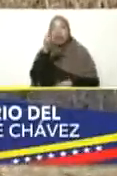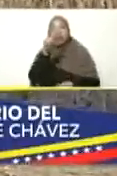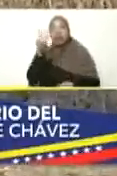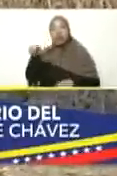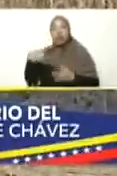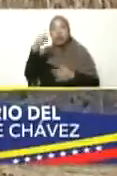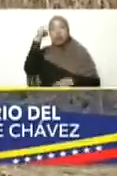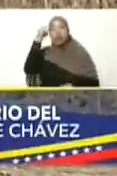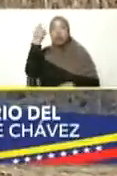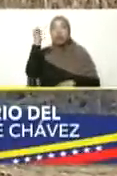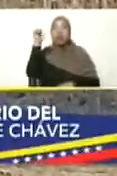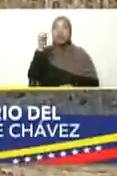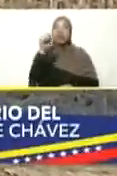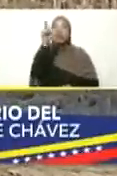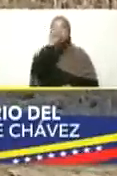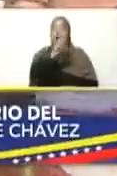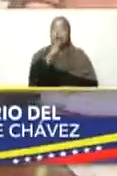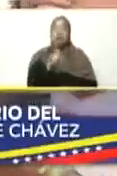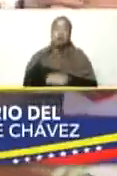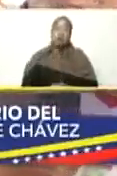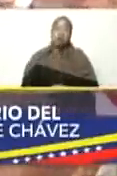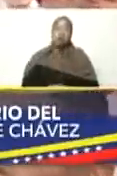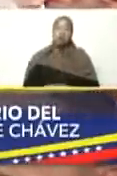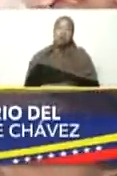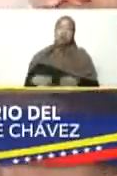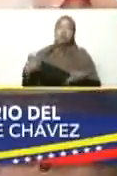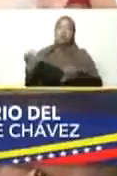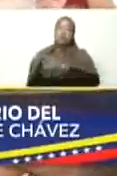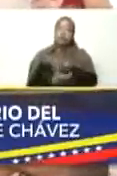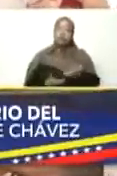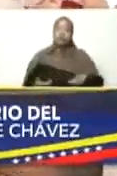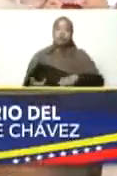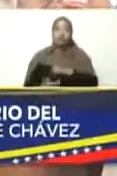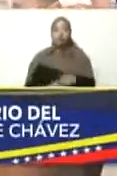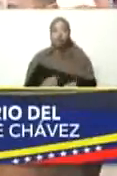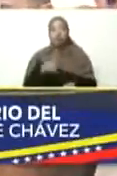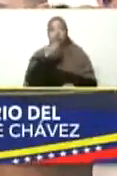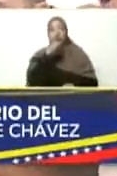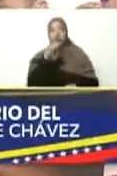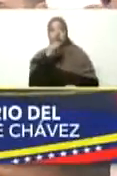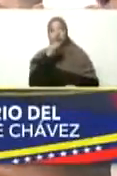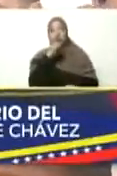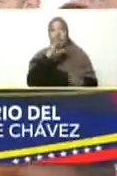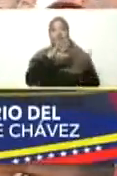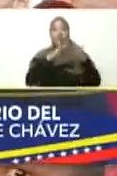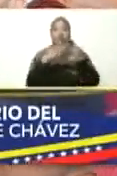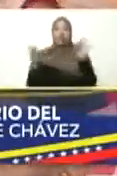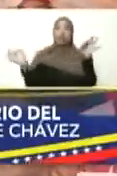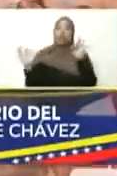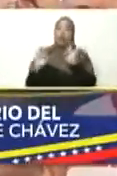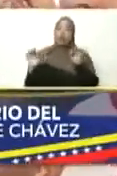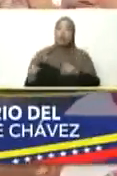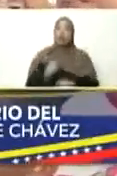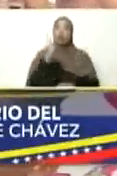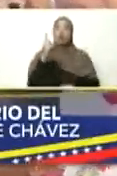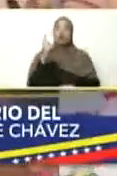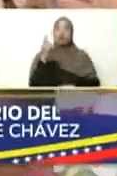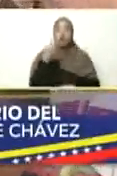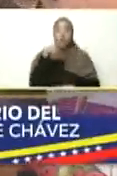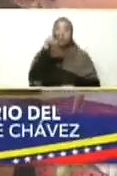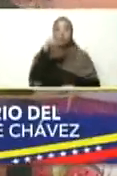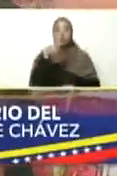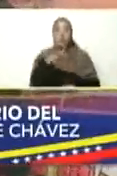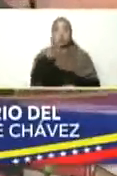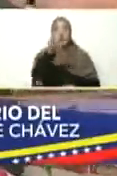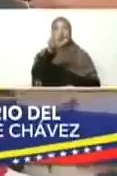día de los 10 años del golpe del timón, con el grito de comuna o nada, a la una, a las dos, a